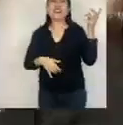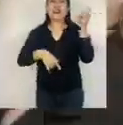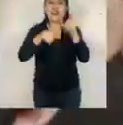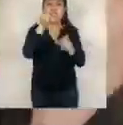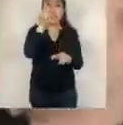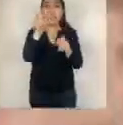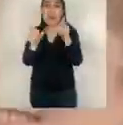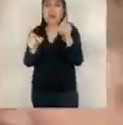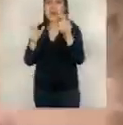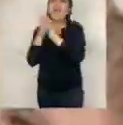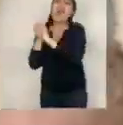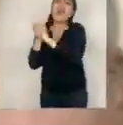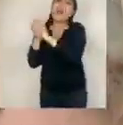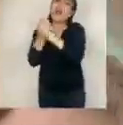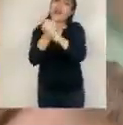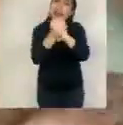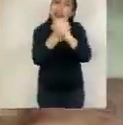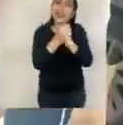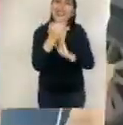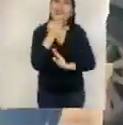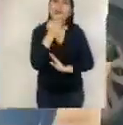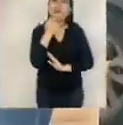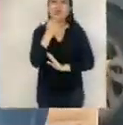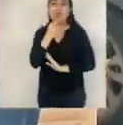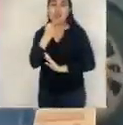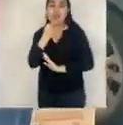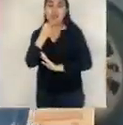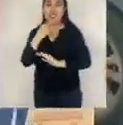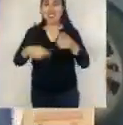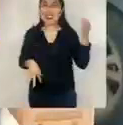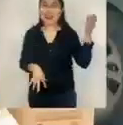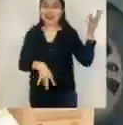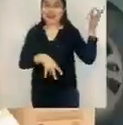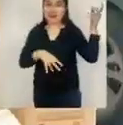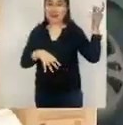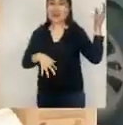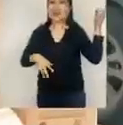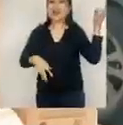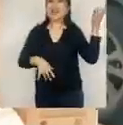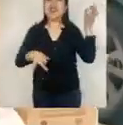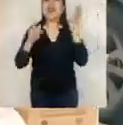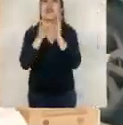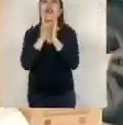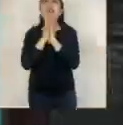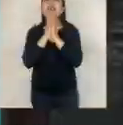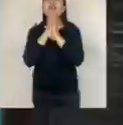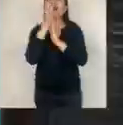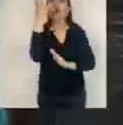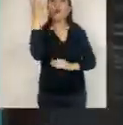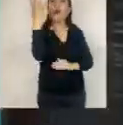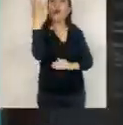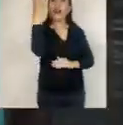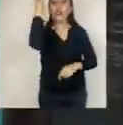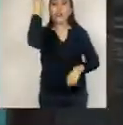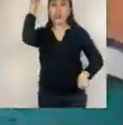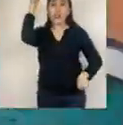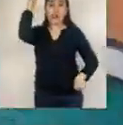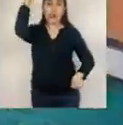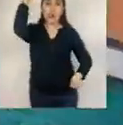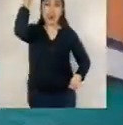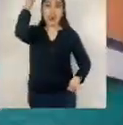María Cecilia Darmendrail dice, me encanta este programa, pero porfa pongan una quinta silla para Hassan, que pueda estar en el estudio con